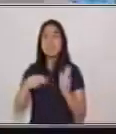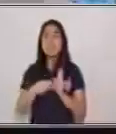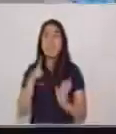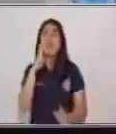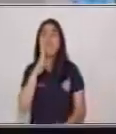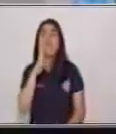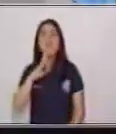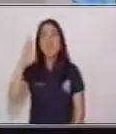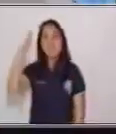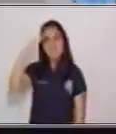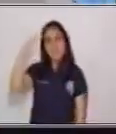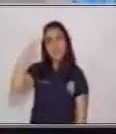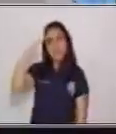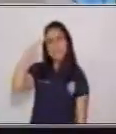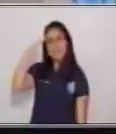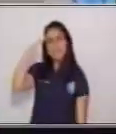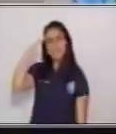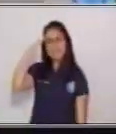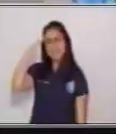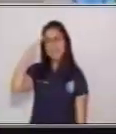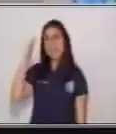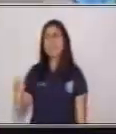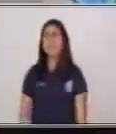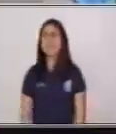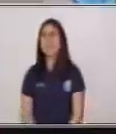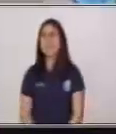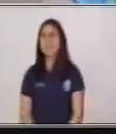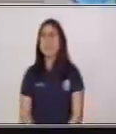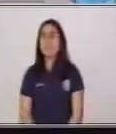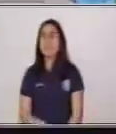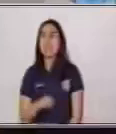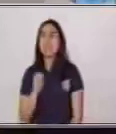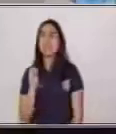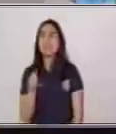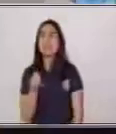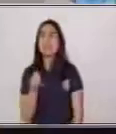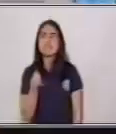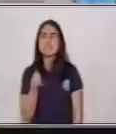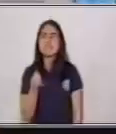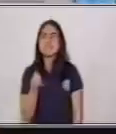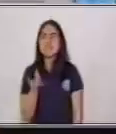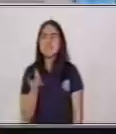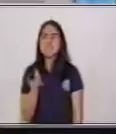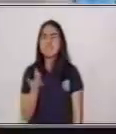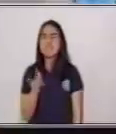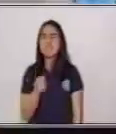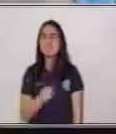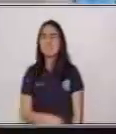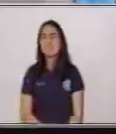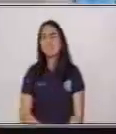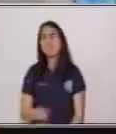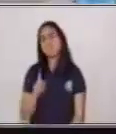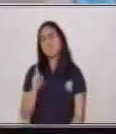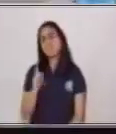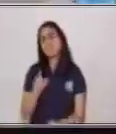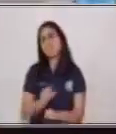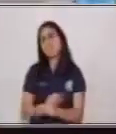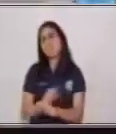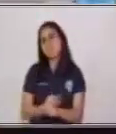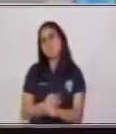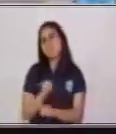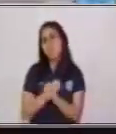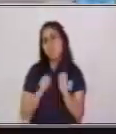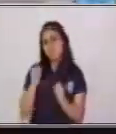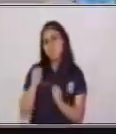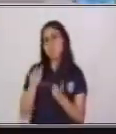Si fuera directa, diríamos, ¿qué haremos? Es una pregunta directa. Sin embargo, aquí estamos diciendo, no sé qué